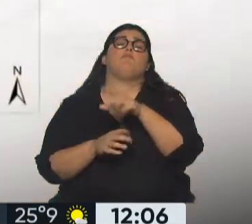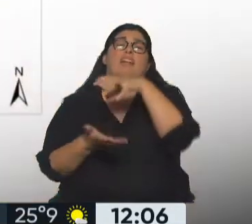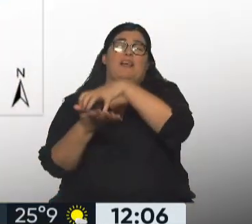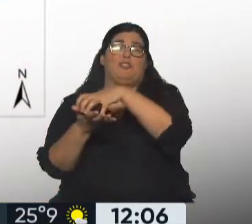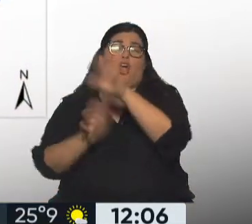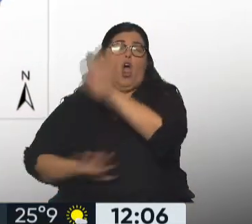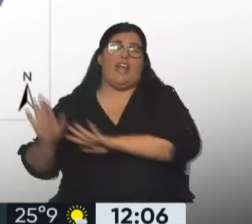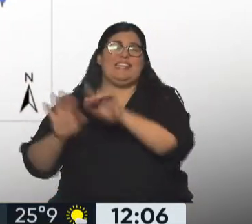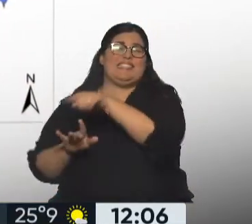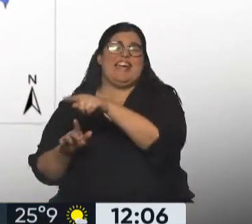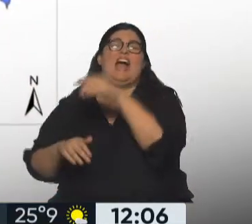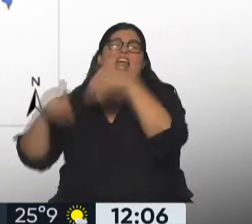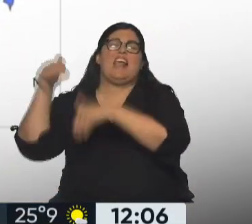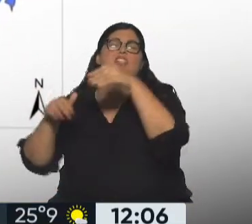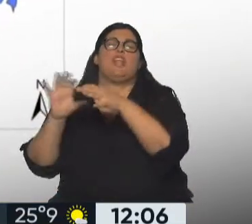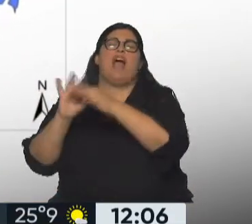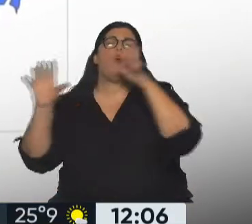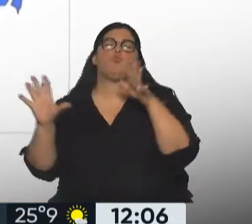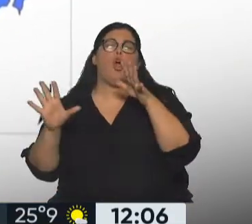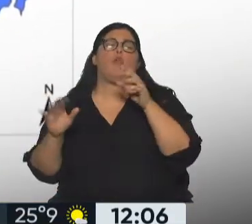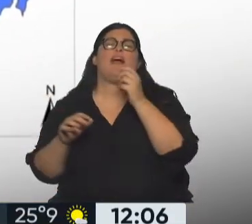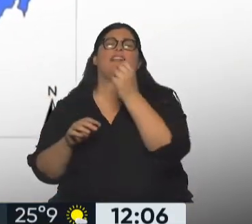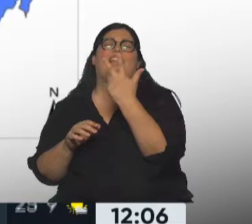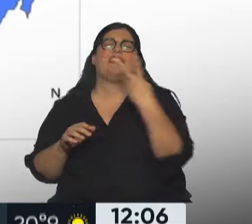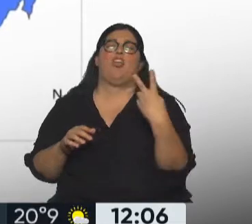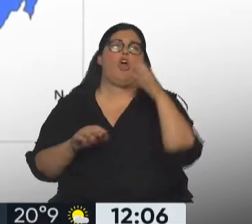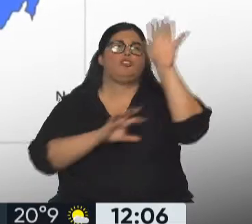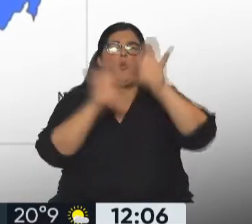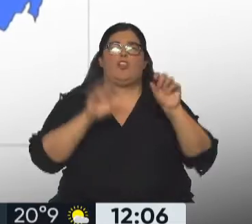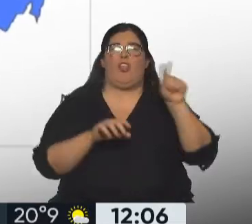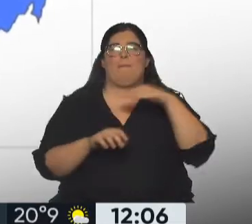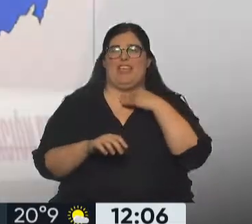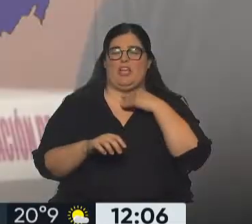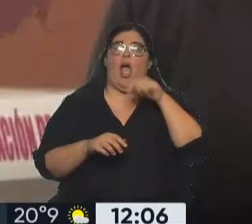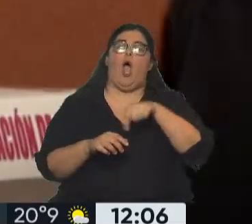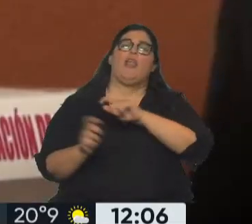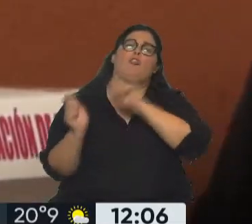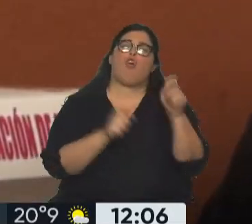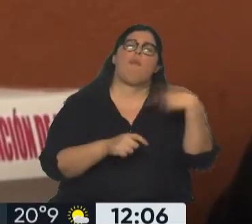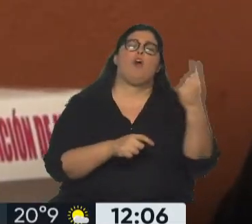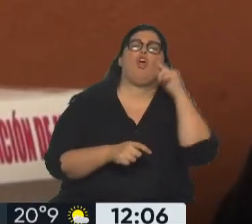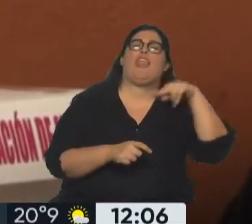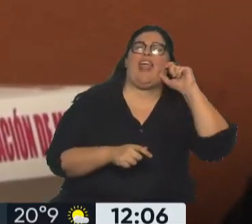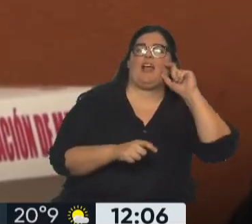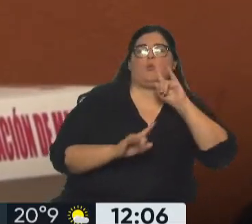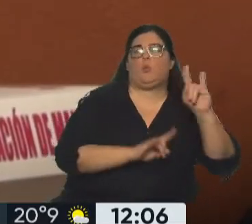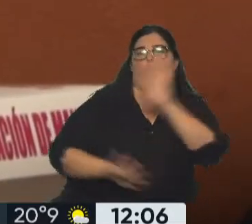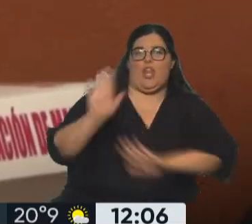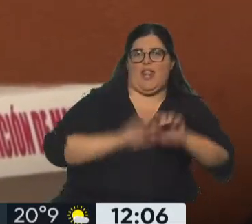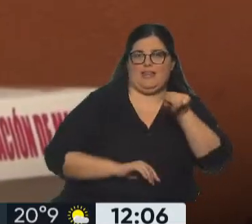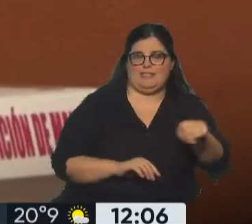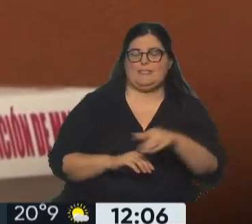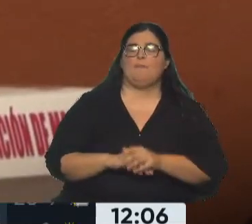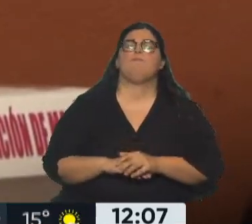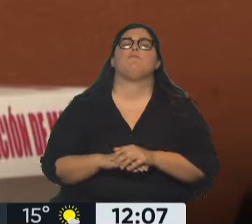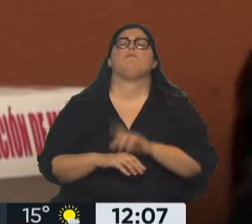forma autónoma en los 32 estados de México que ahora serán administrados por el INEC. Por otra parte, el Tribunal Electoral del Poder Judicial